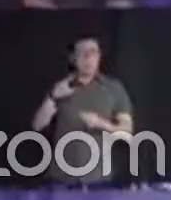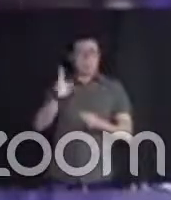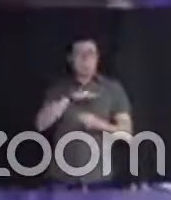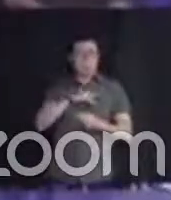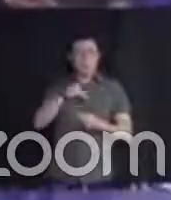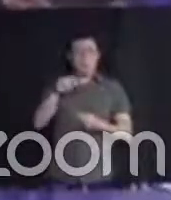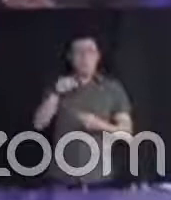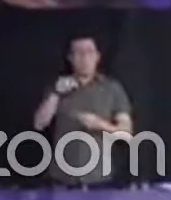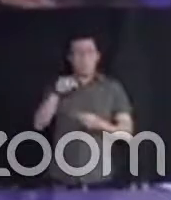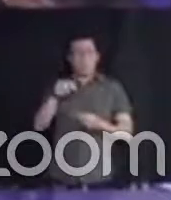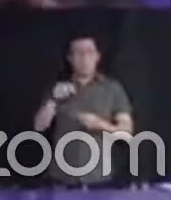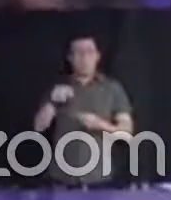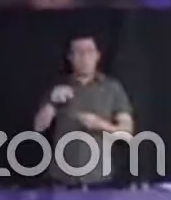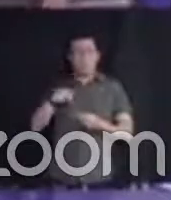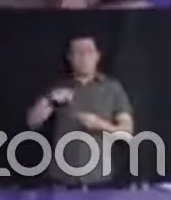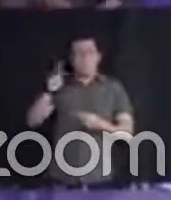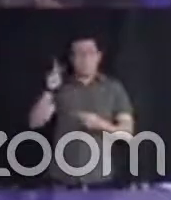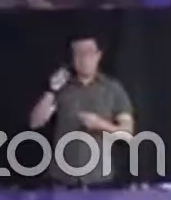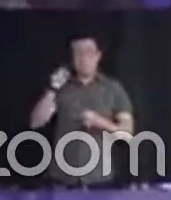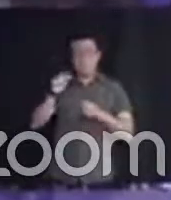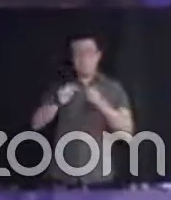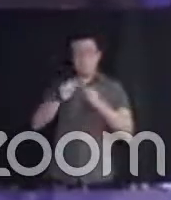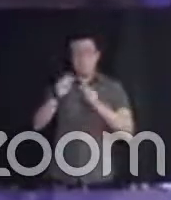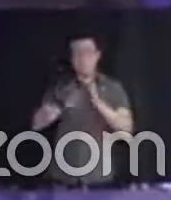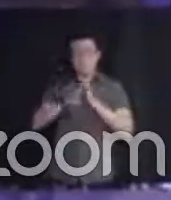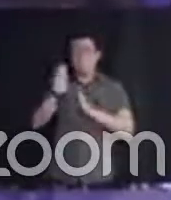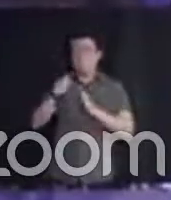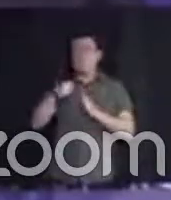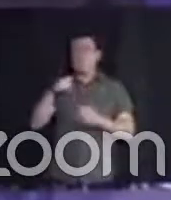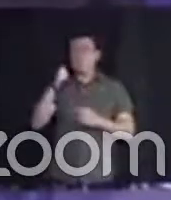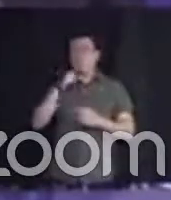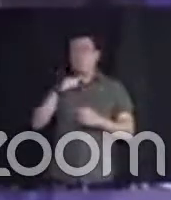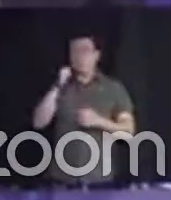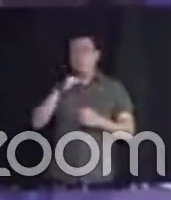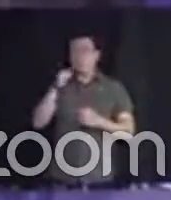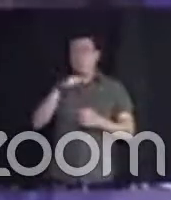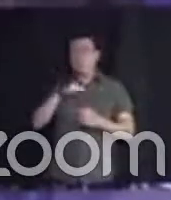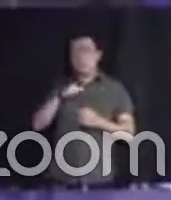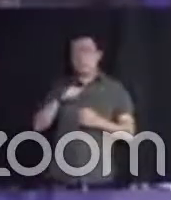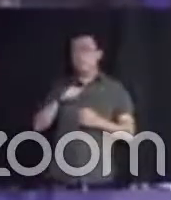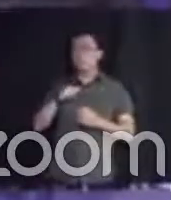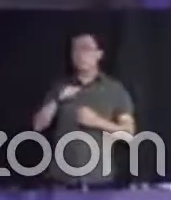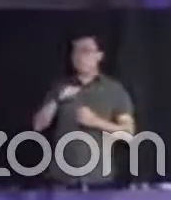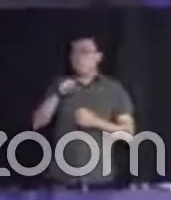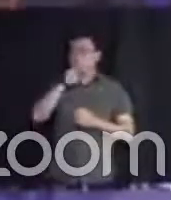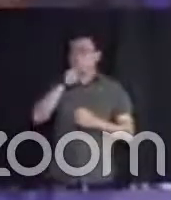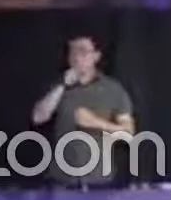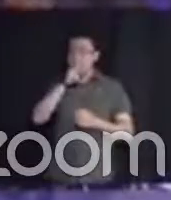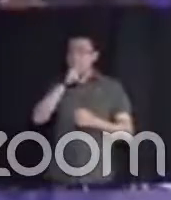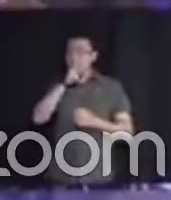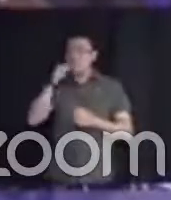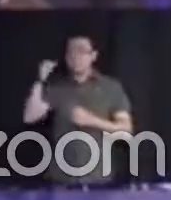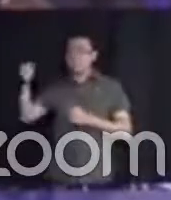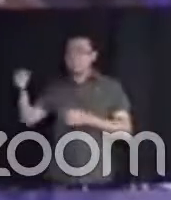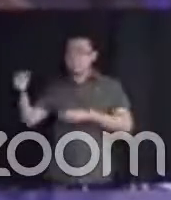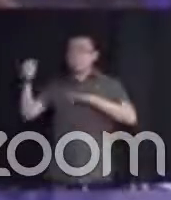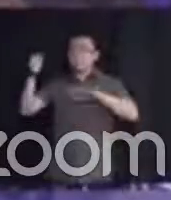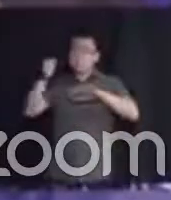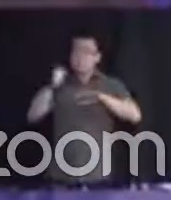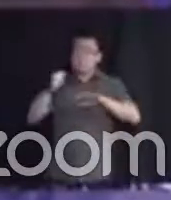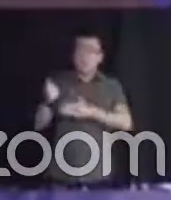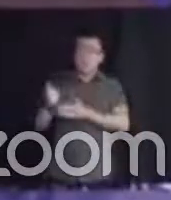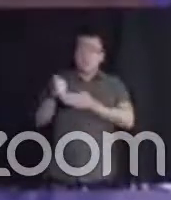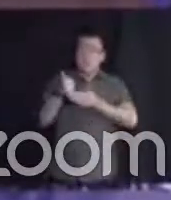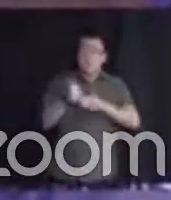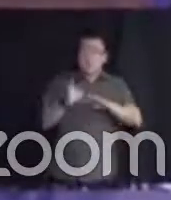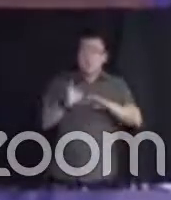sino que vamos. O sea, yo siempre digo, los papás nos dejan en un escalón y nosotros nos vamos subiendo. Y